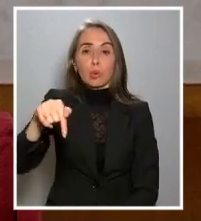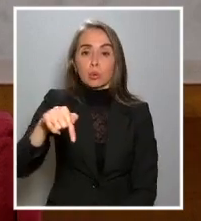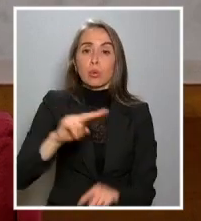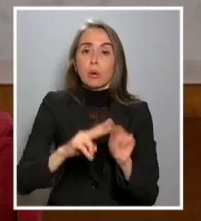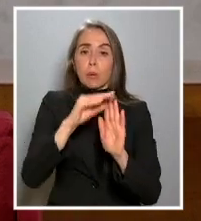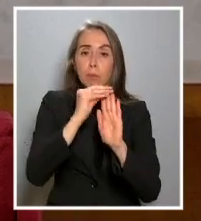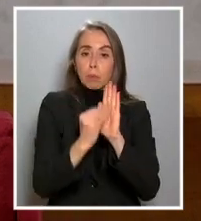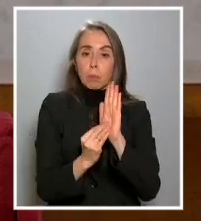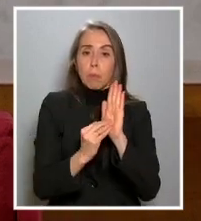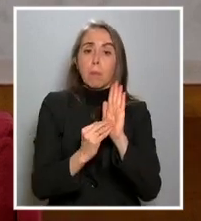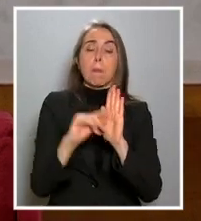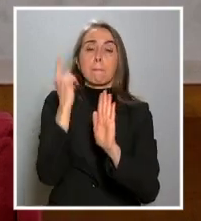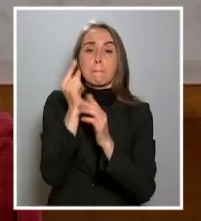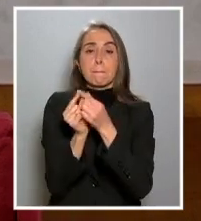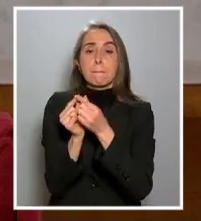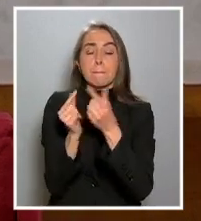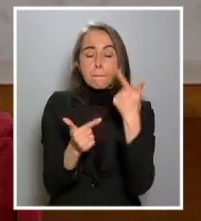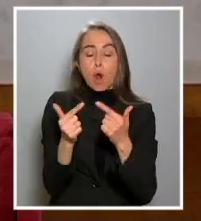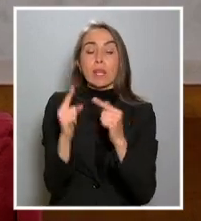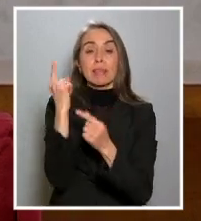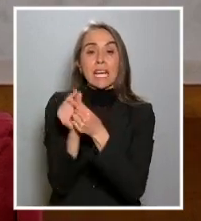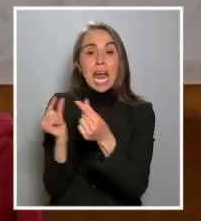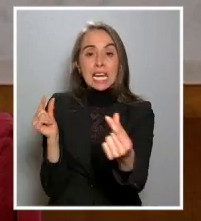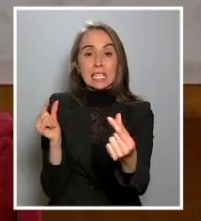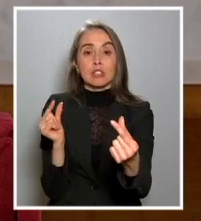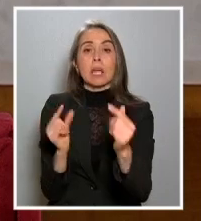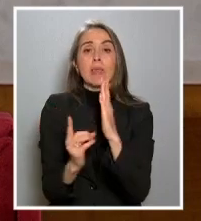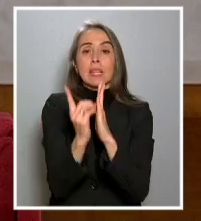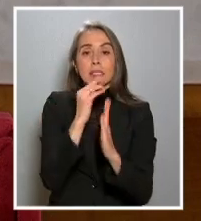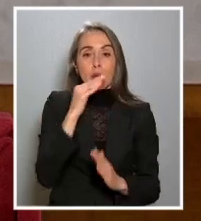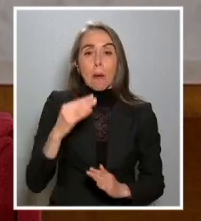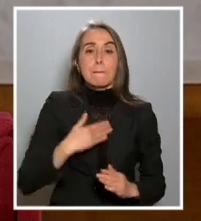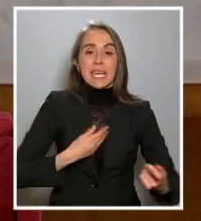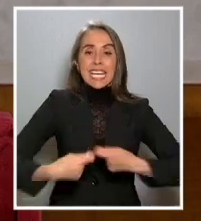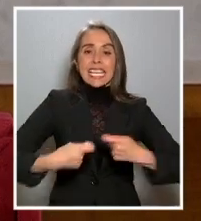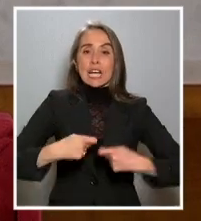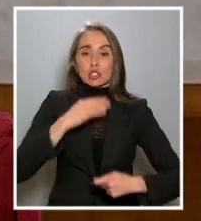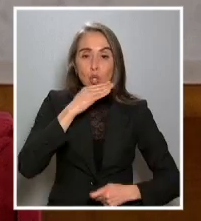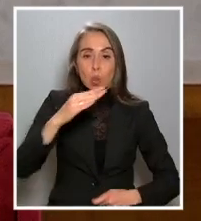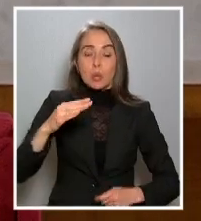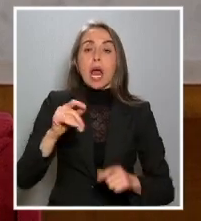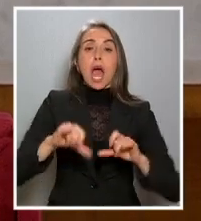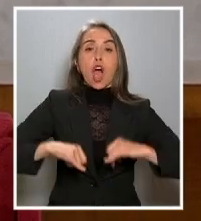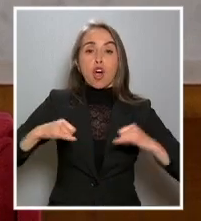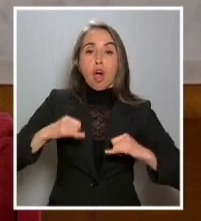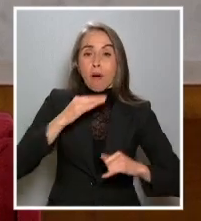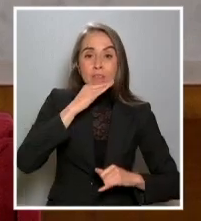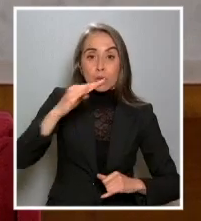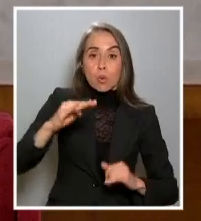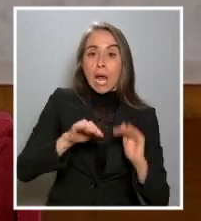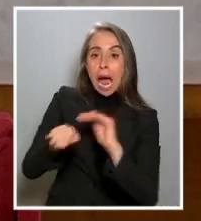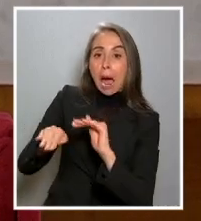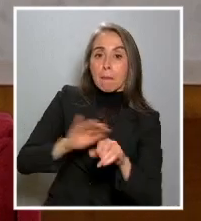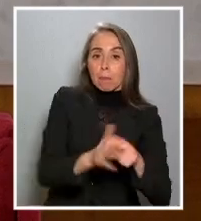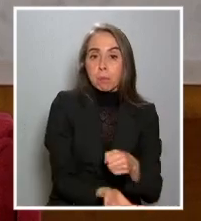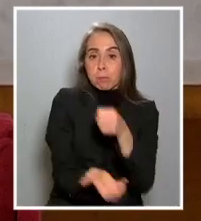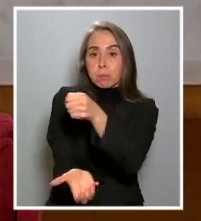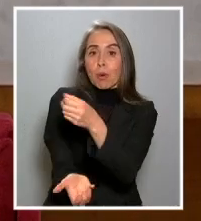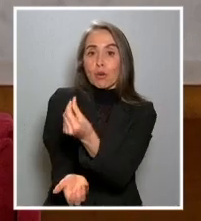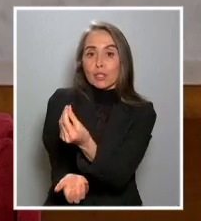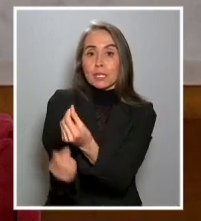una política nacional de desarrollo rural y el programa Mi Negocio Rural, que apoya emprendimientos de jóvenes rurales. Y